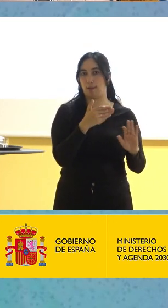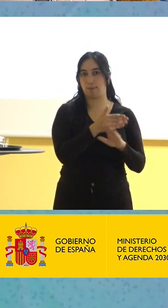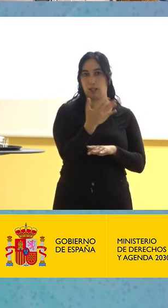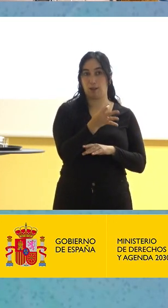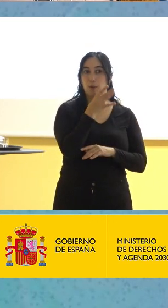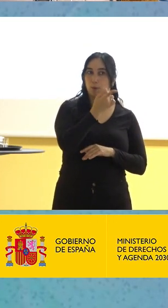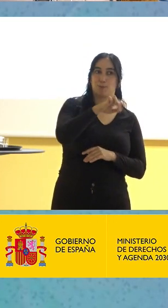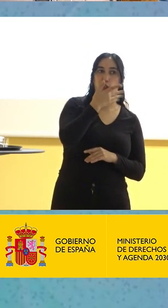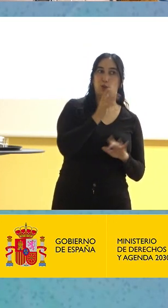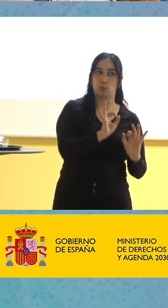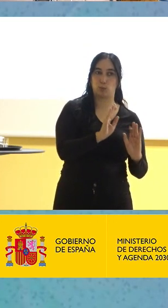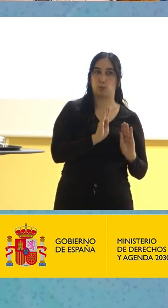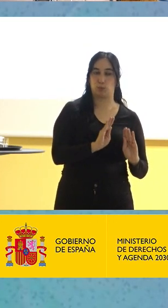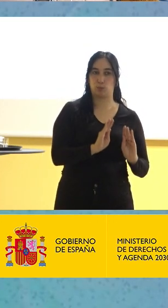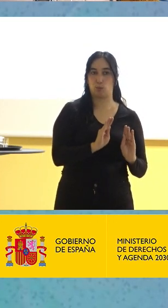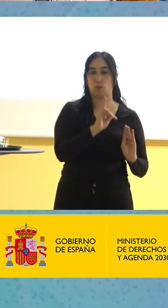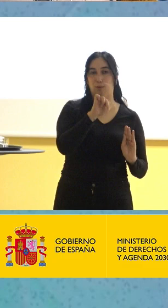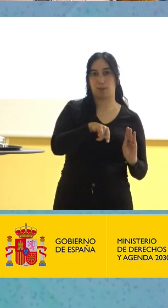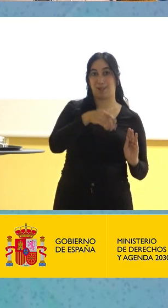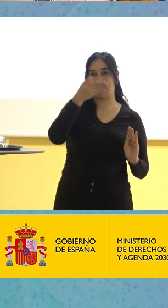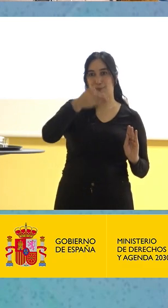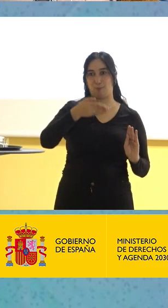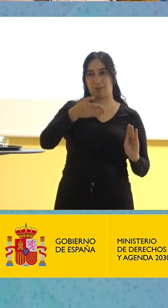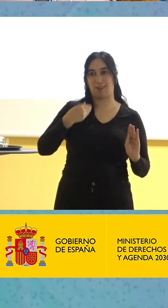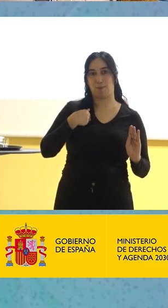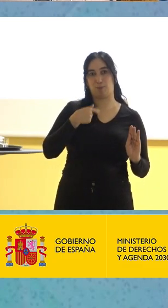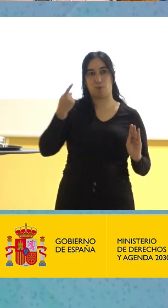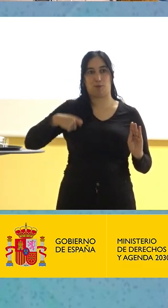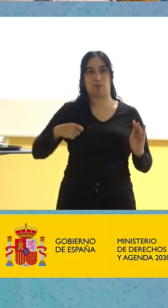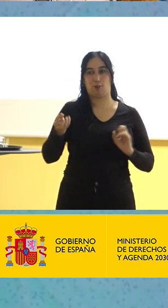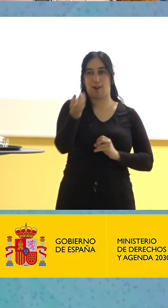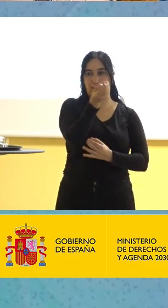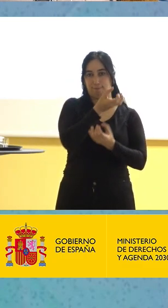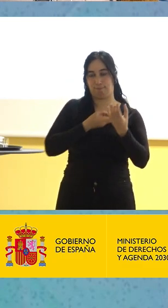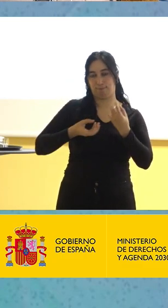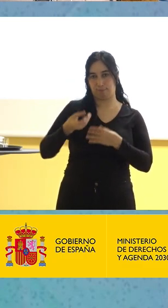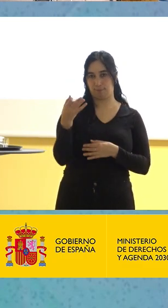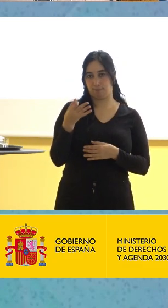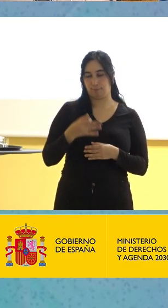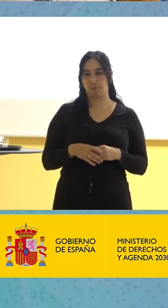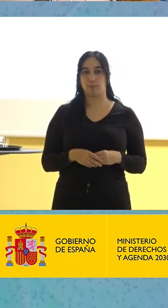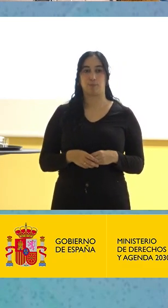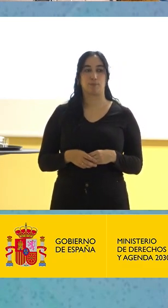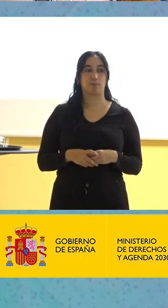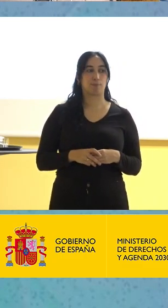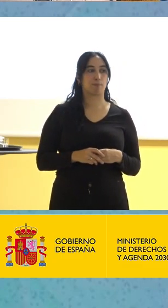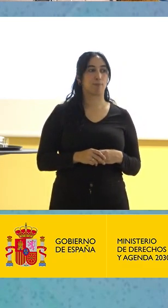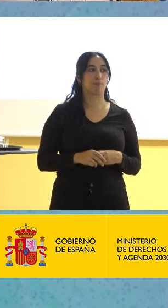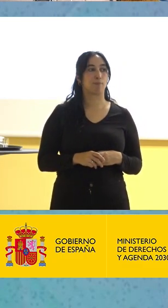tienen unos conocimientos específicos y la relevancia de ese intercambio interdisciplinario entre los profesionales, ¿no? Entonces, bueno,